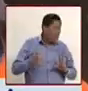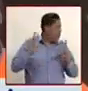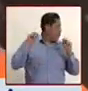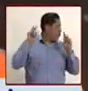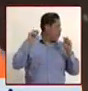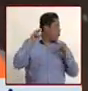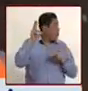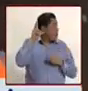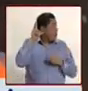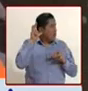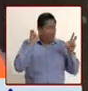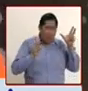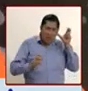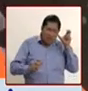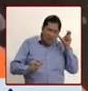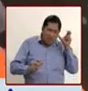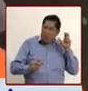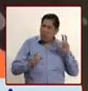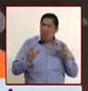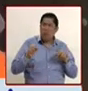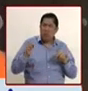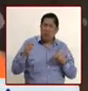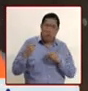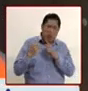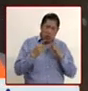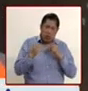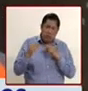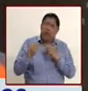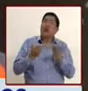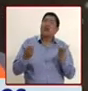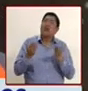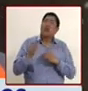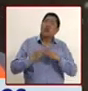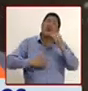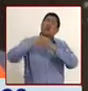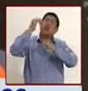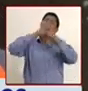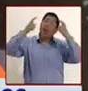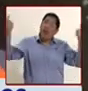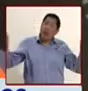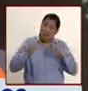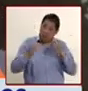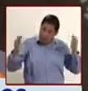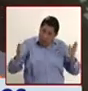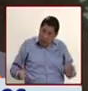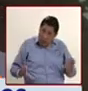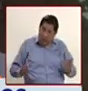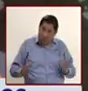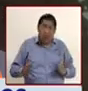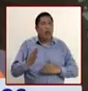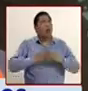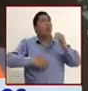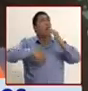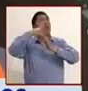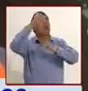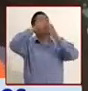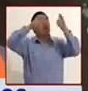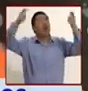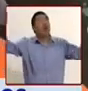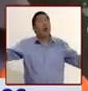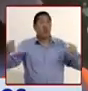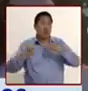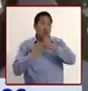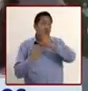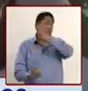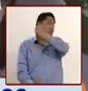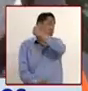¿no? Siempre hablan, pero no he visto yo, no. ¿Generalmente en dónde? ¿En construcciones grandes o en casas también pequeñas? En construcciones grandes, en puentes,